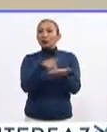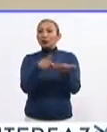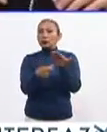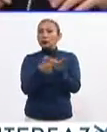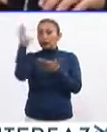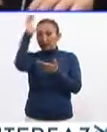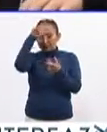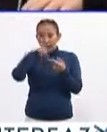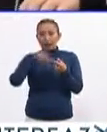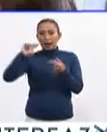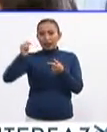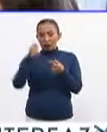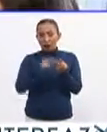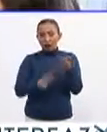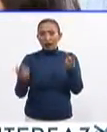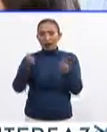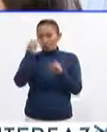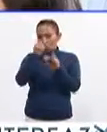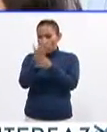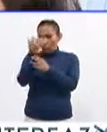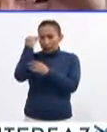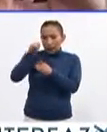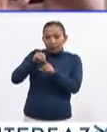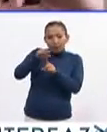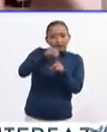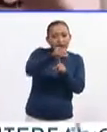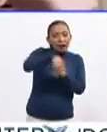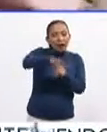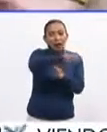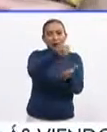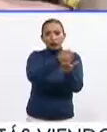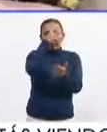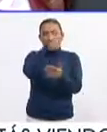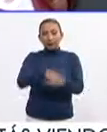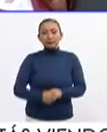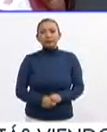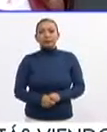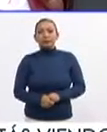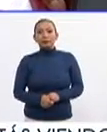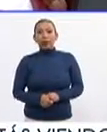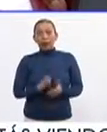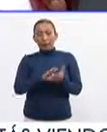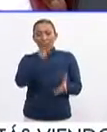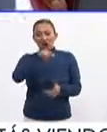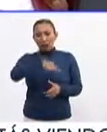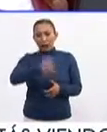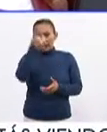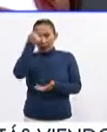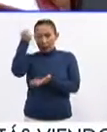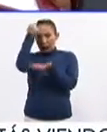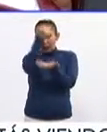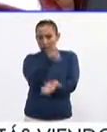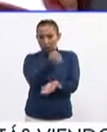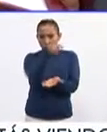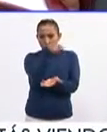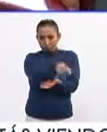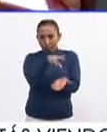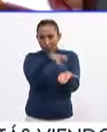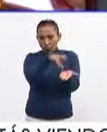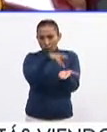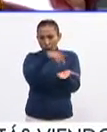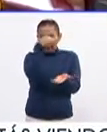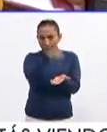proyectos científicos, técnicos y de innovación de impacto directo en la capital del país. Que la mayor parte de los recursos que se